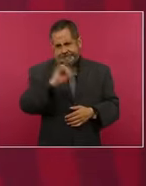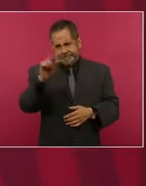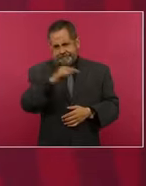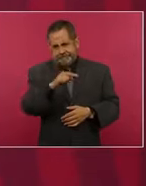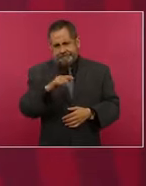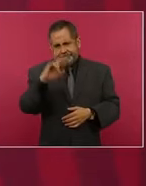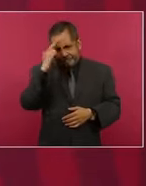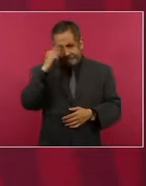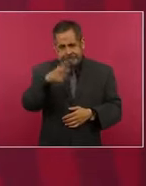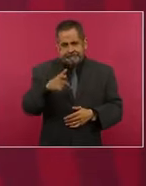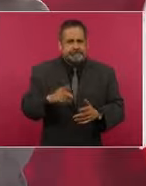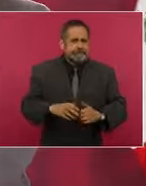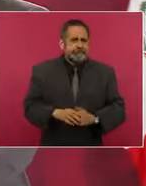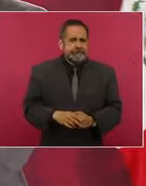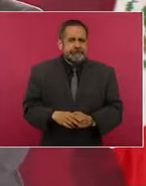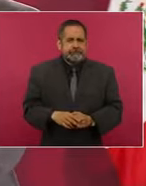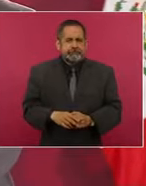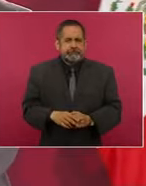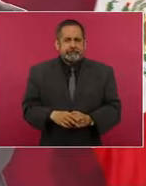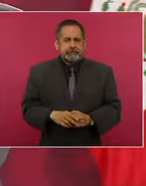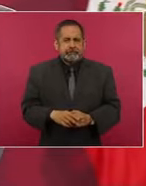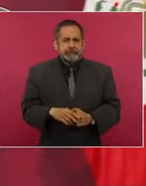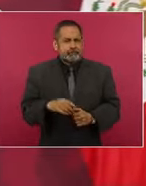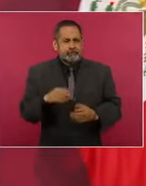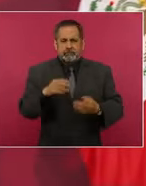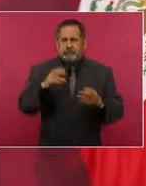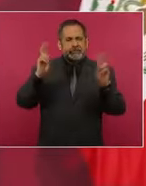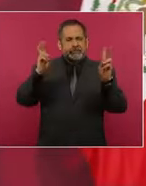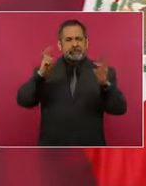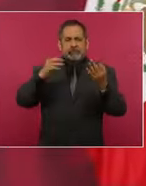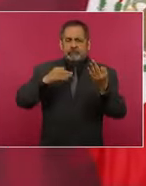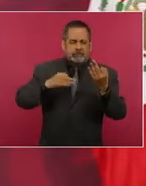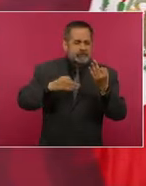¿Se acuerdan de aquello de que todos somos Loret?